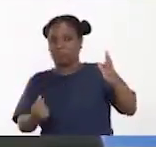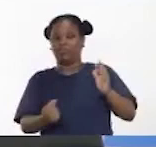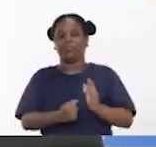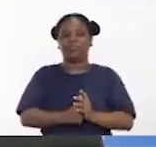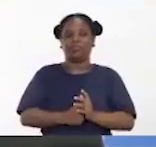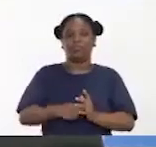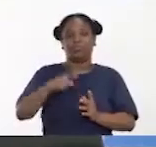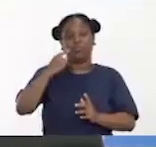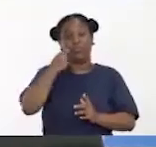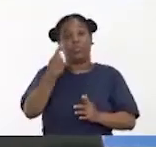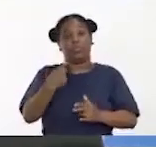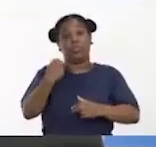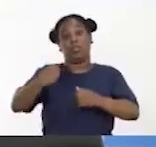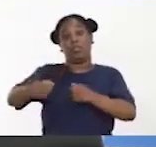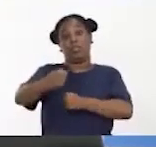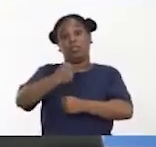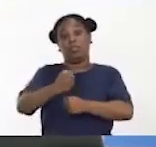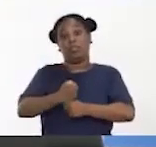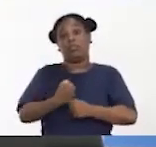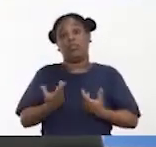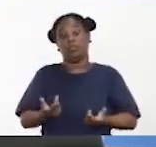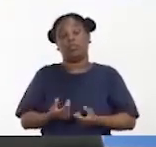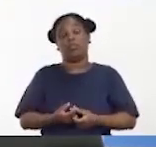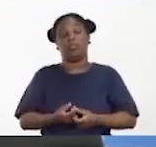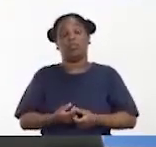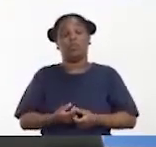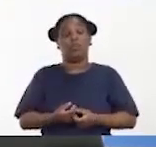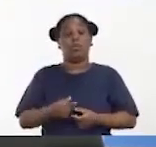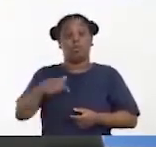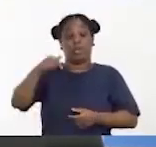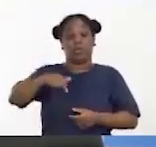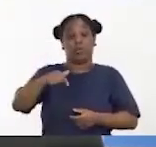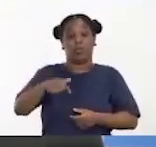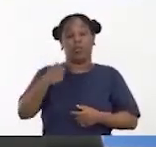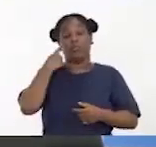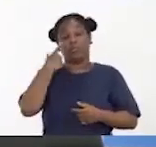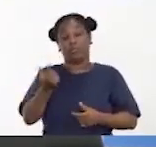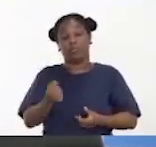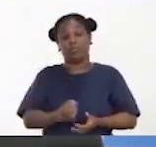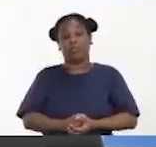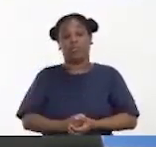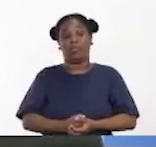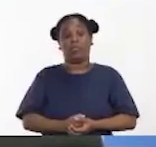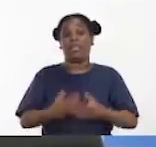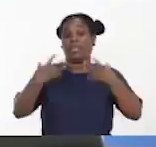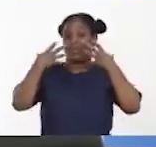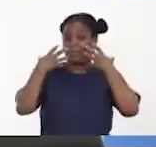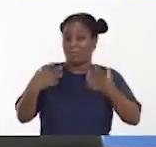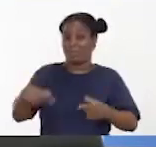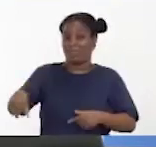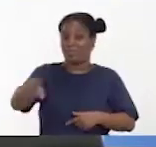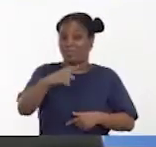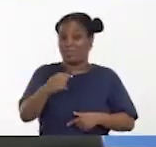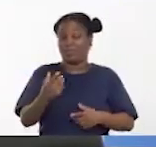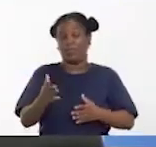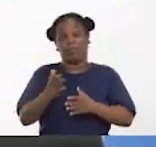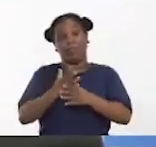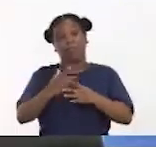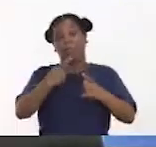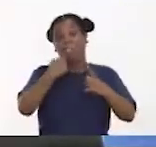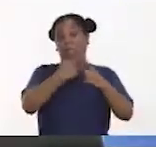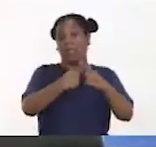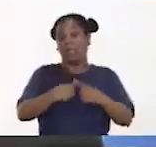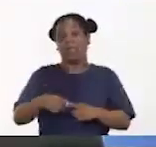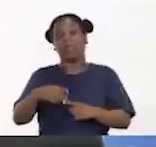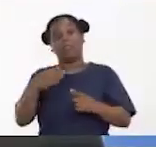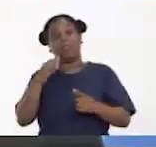es de las aplicaciones que yo veo mucho más inminentes en estos momentos. Y es importante también que ustedes estén viendo los